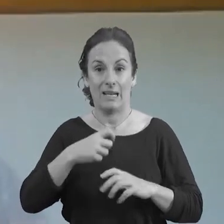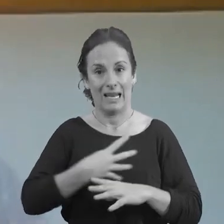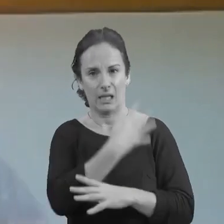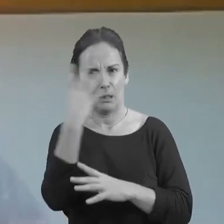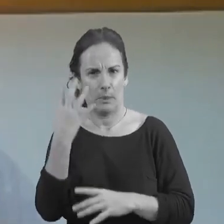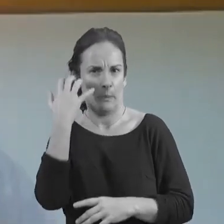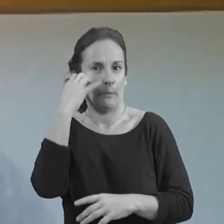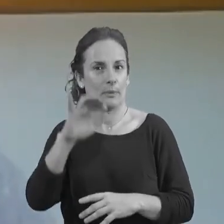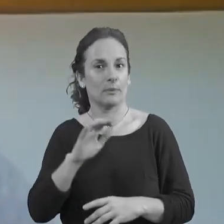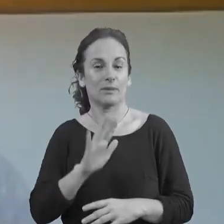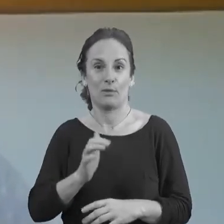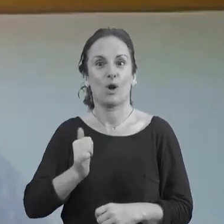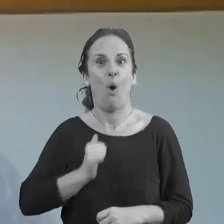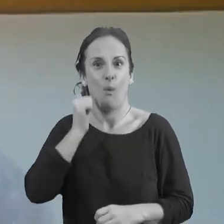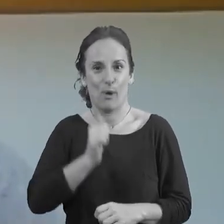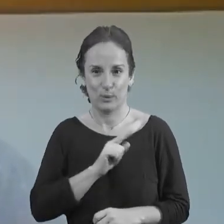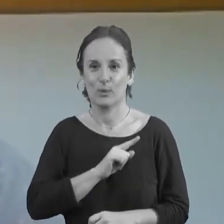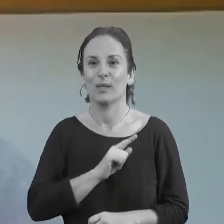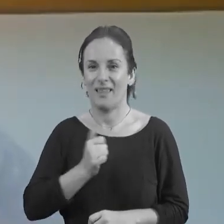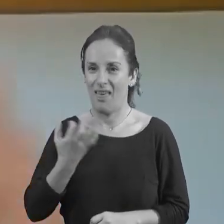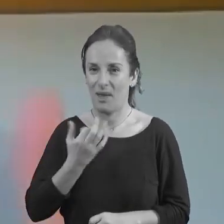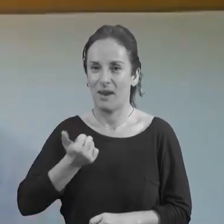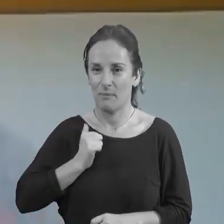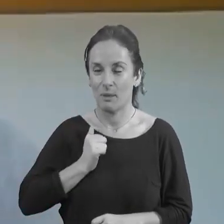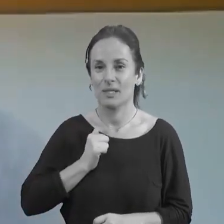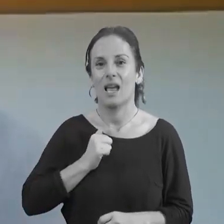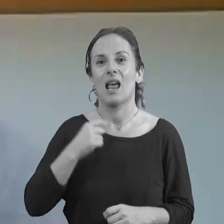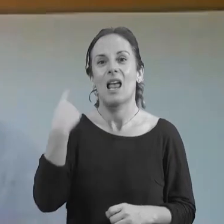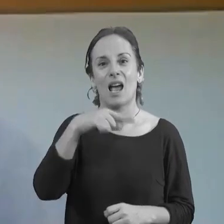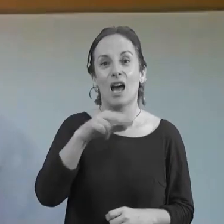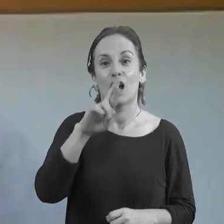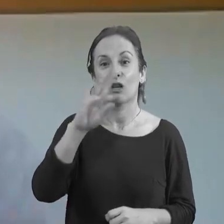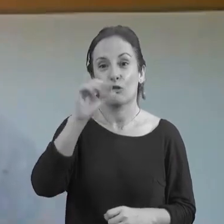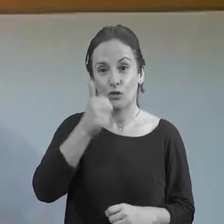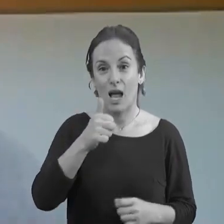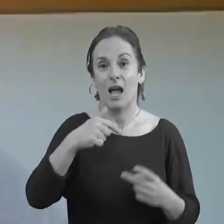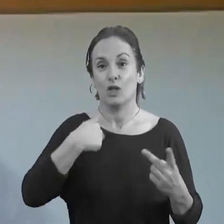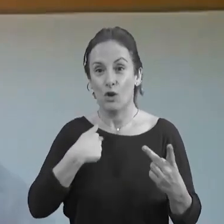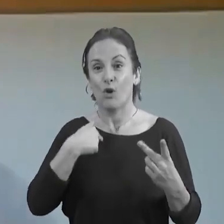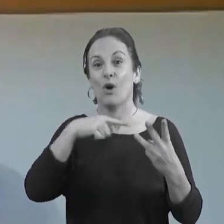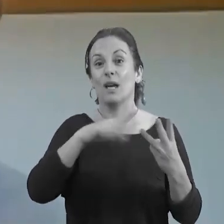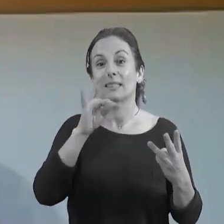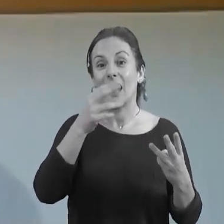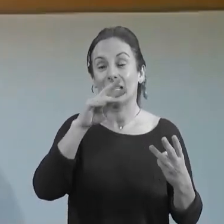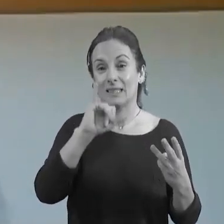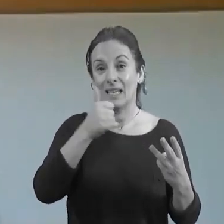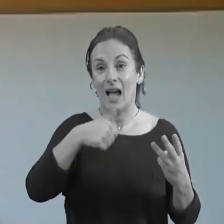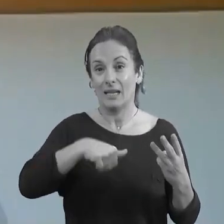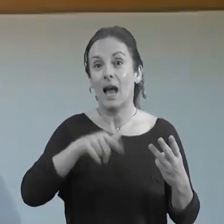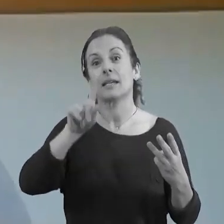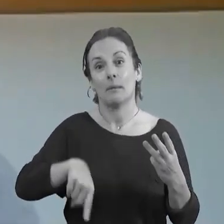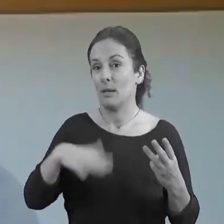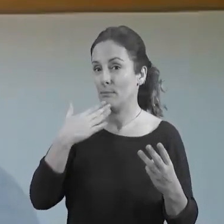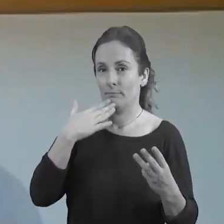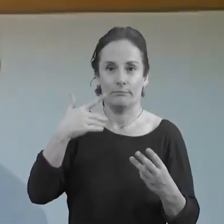es una oportunidad, ya que estamos Rosa, estás tú y estamos yo, y tenemos el apoyo cuando lo necesitemos